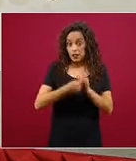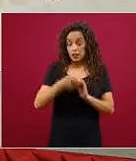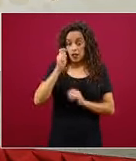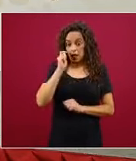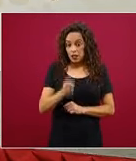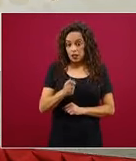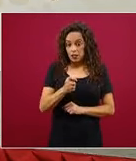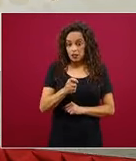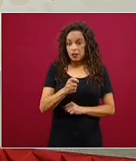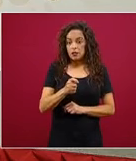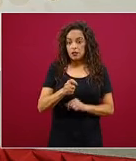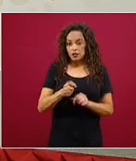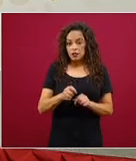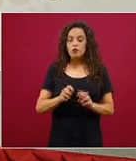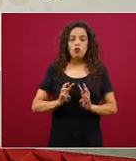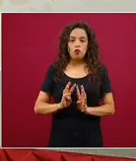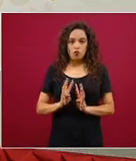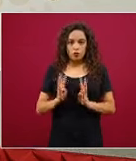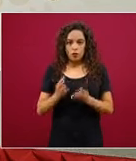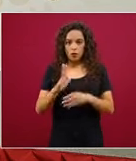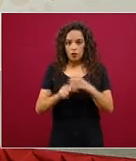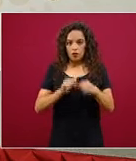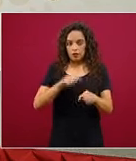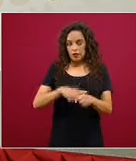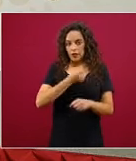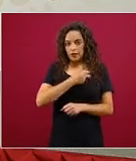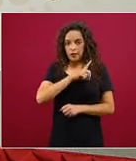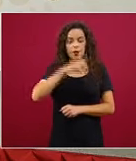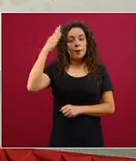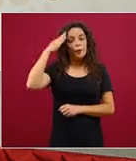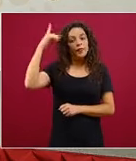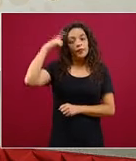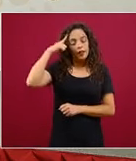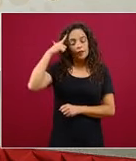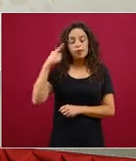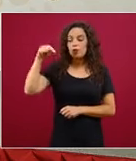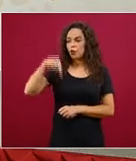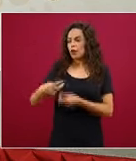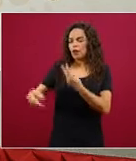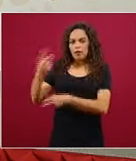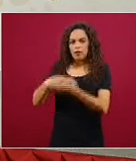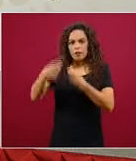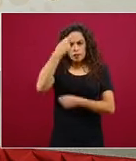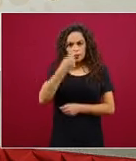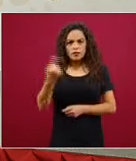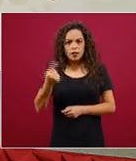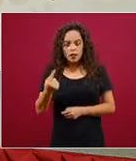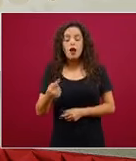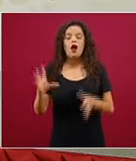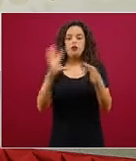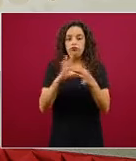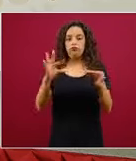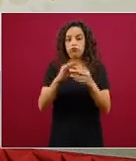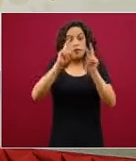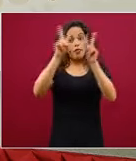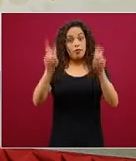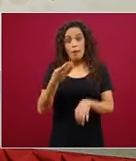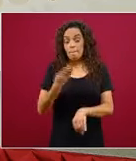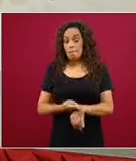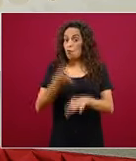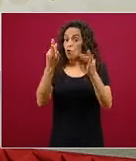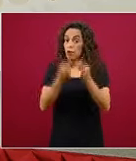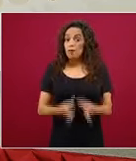de Salud Mental y nos acompaña esta noche precisamente para tocar un tema muy importante y que de seguro